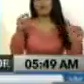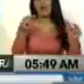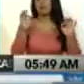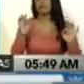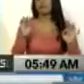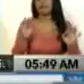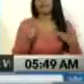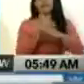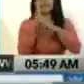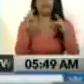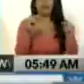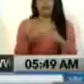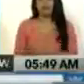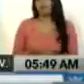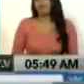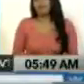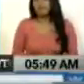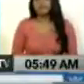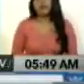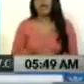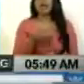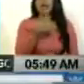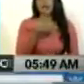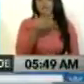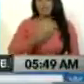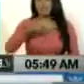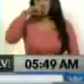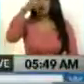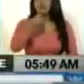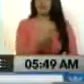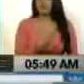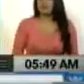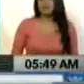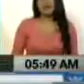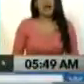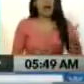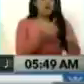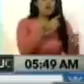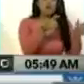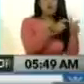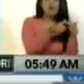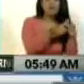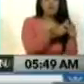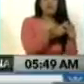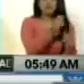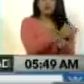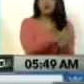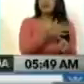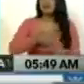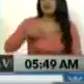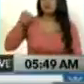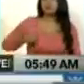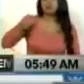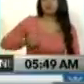que comenta lo siguiente. Dice: hay quienes quieren imponer la línea golpista, dijo el presidente Nicolás